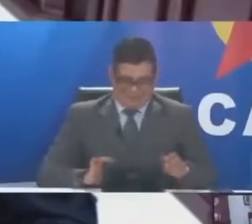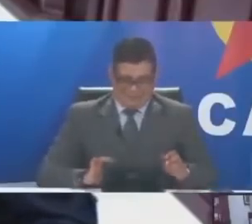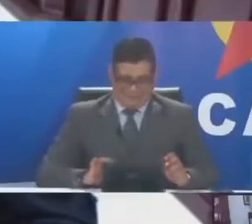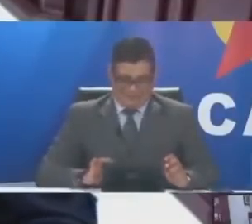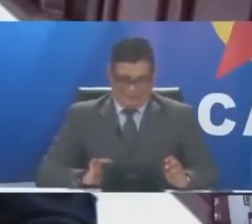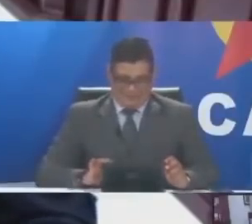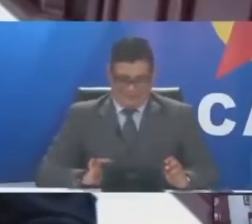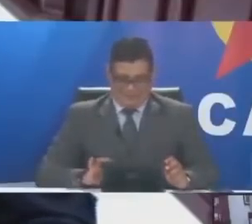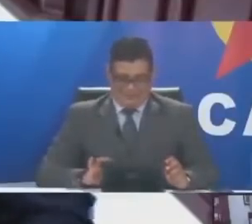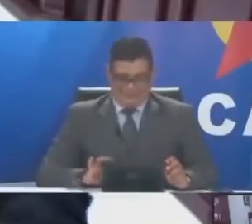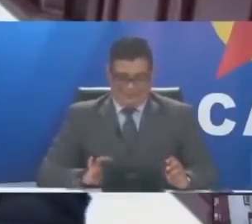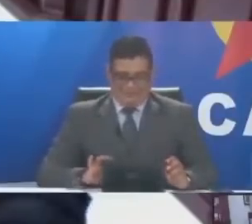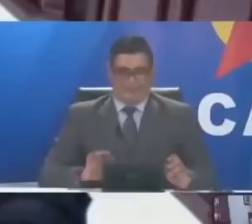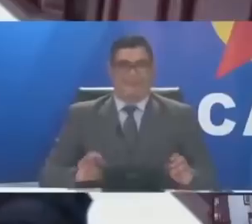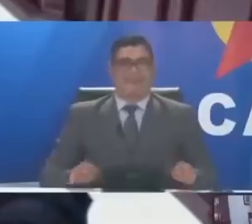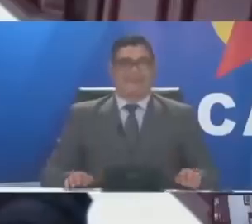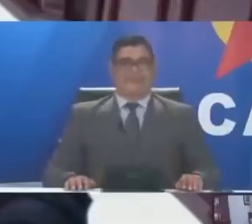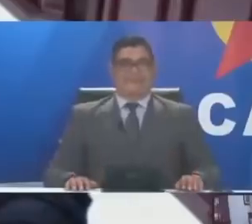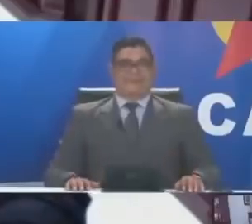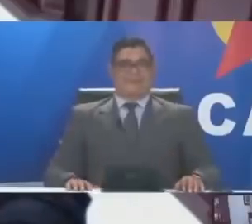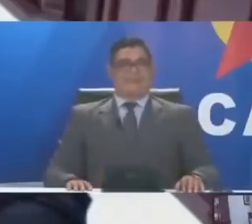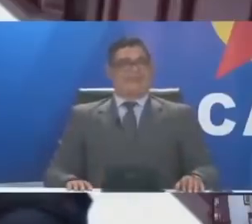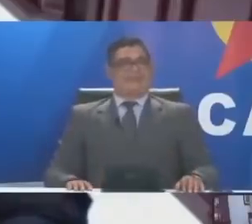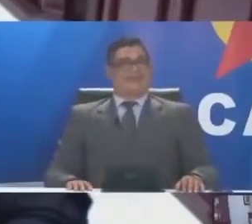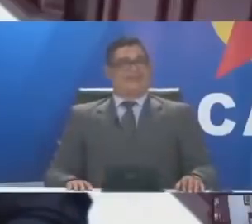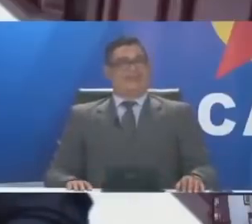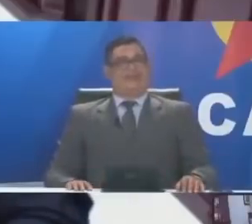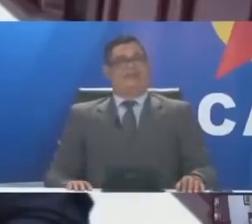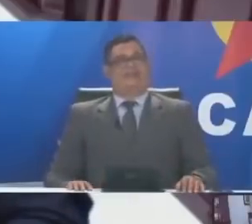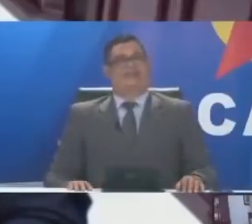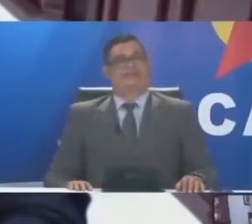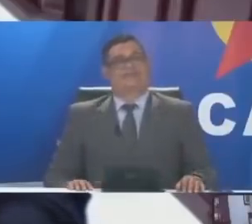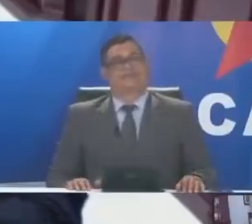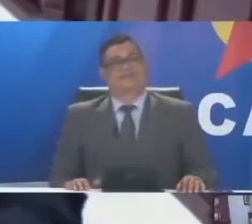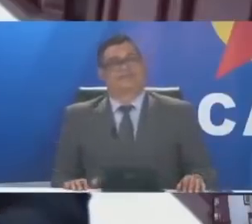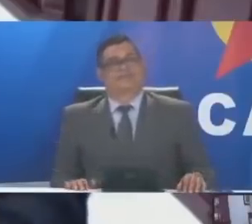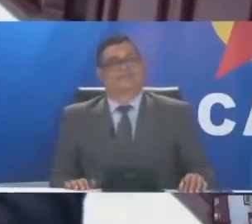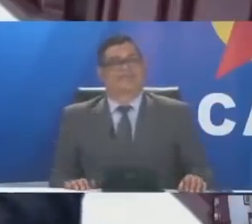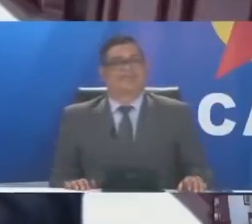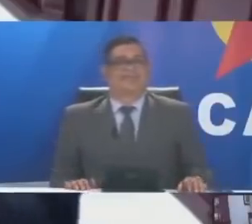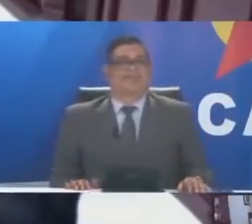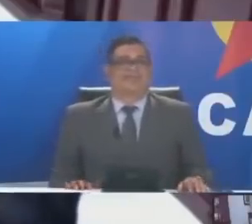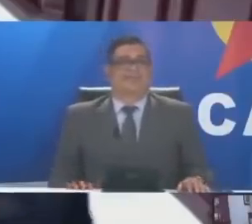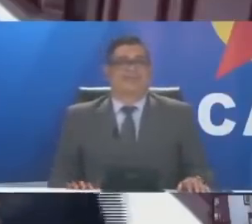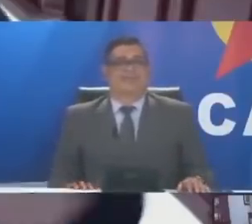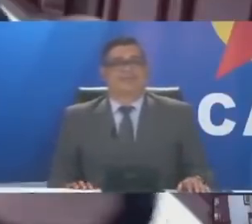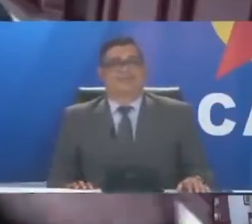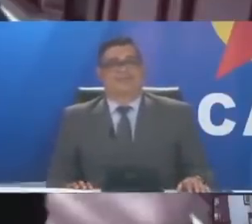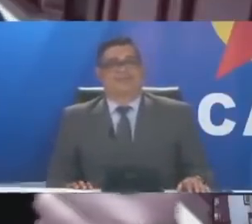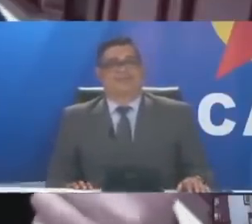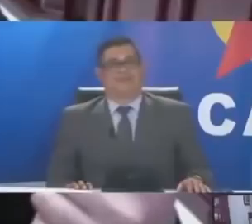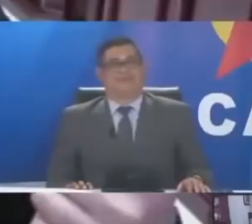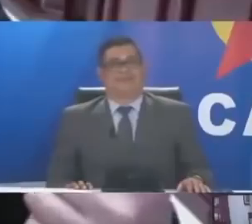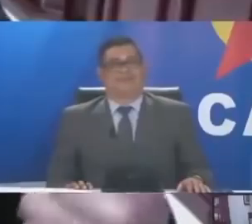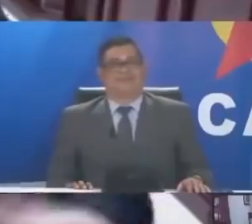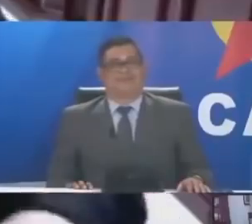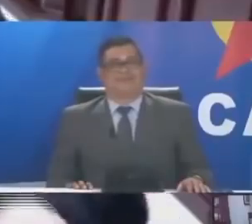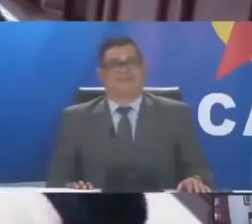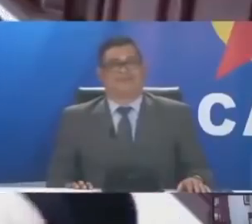venir a decir yo te acepto un momentito hago una pausa quien lo acepta a nosotros a ustedes él